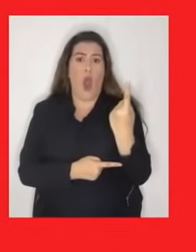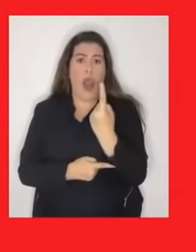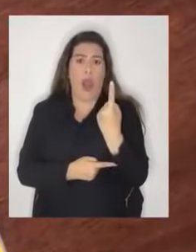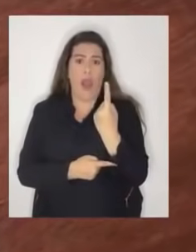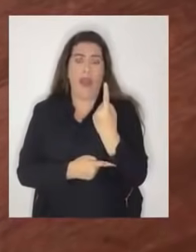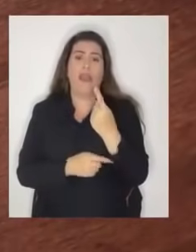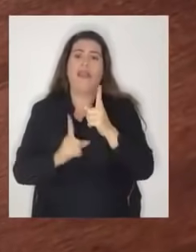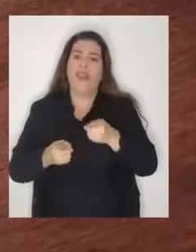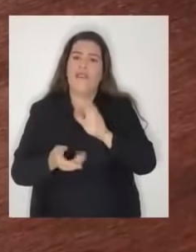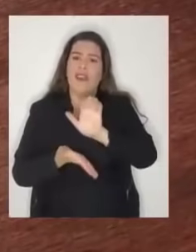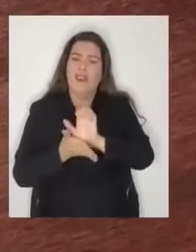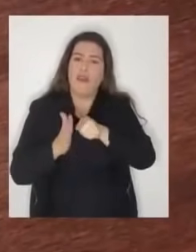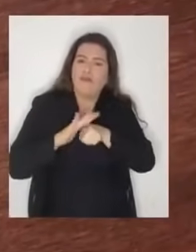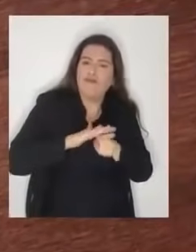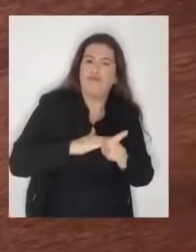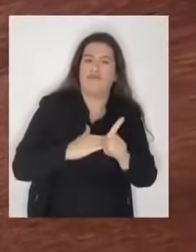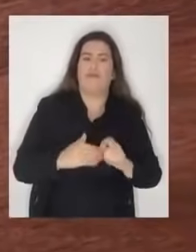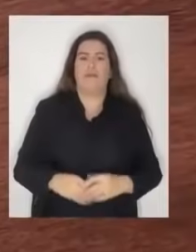Estado.